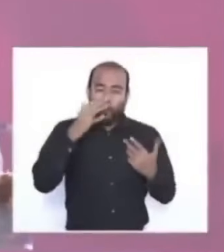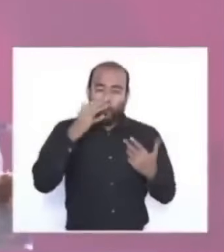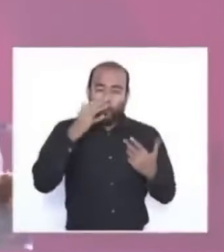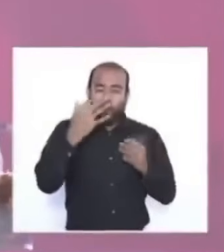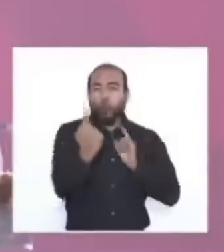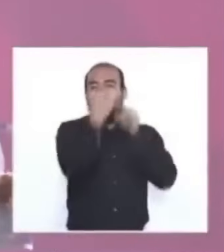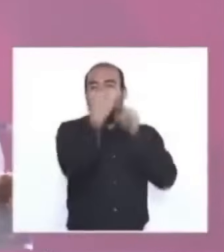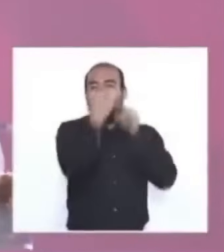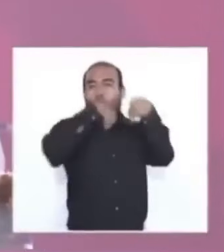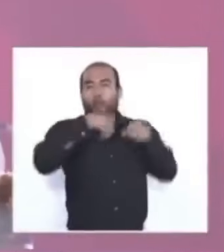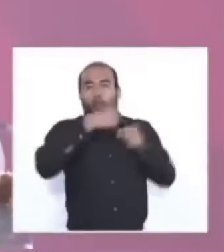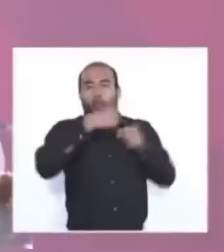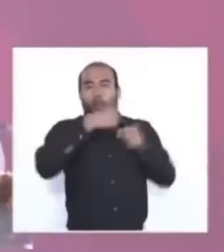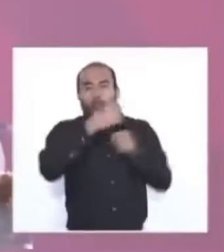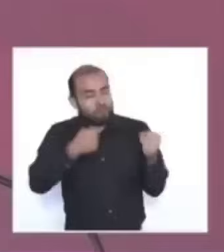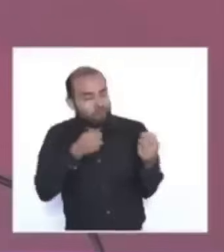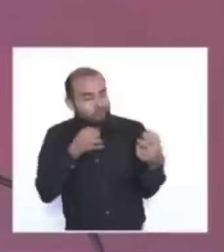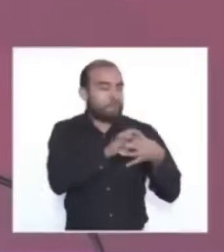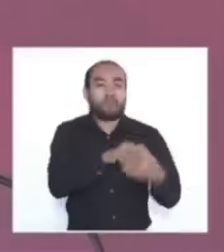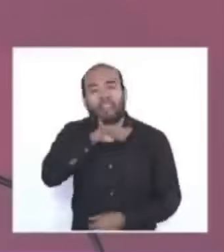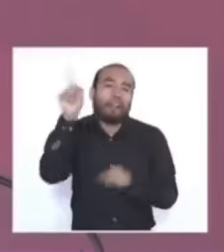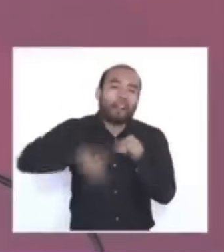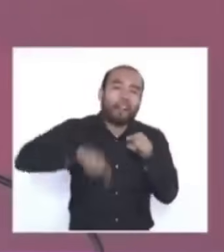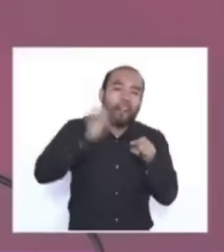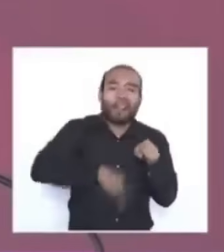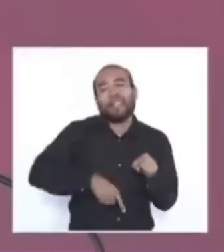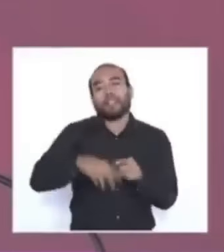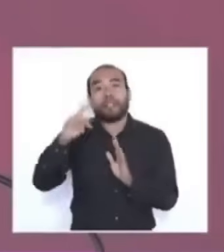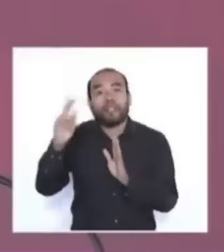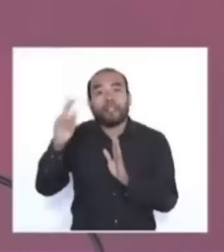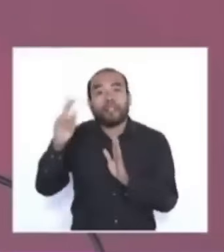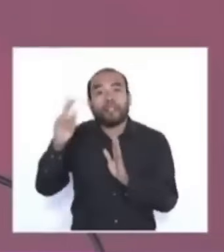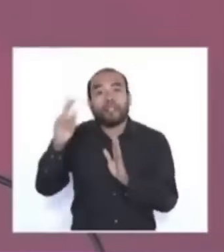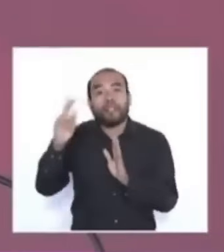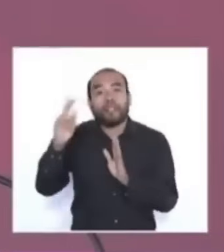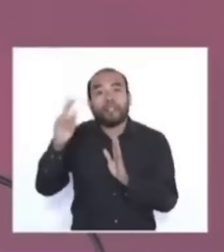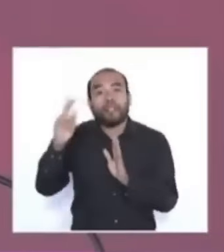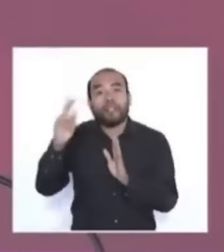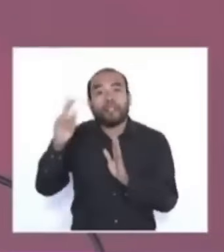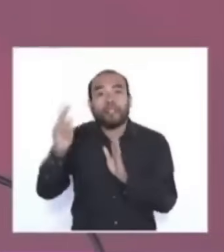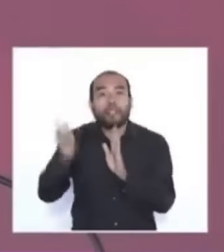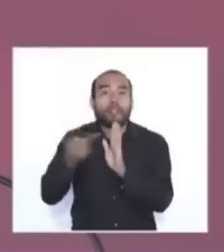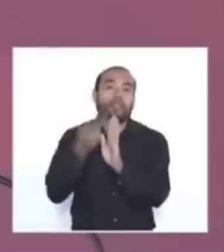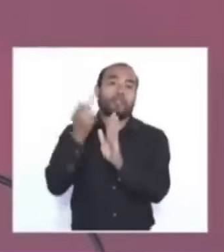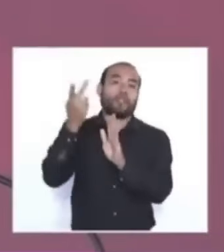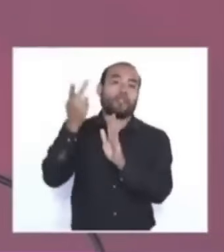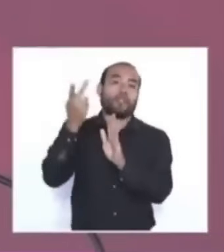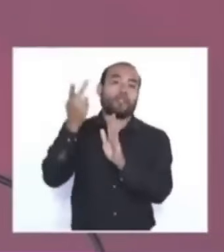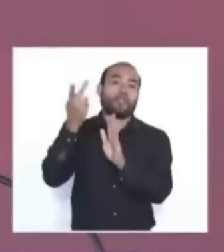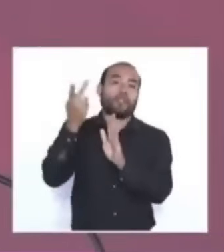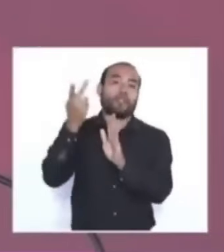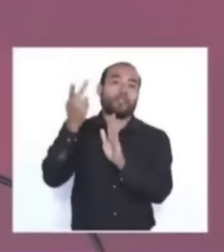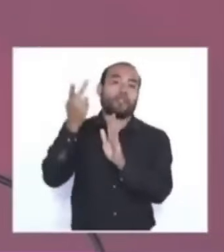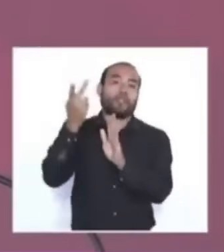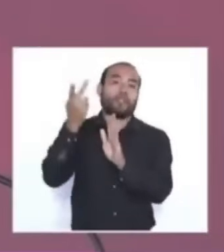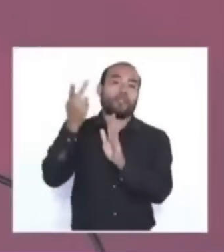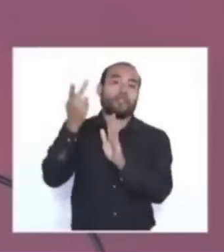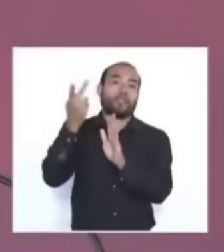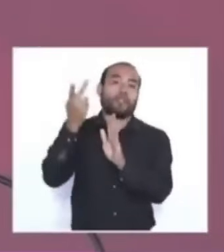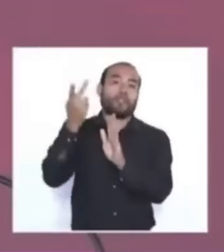erradicar la corrupción, de no permitir que regrese, para que el recurso público siga